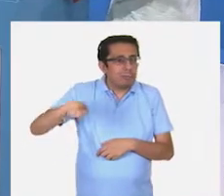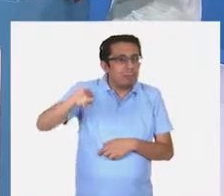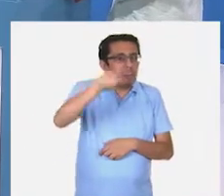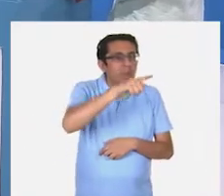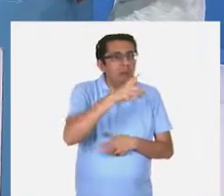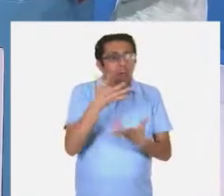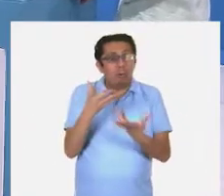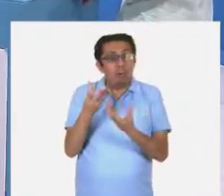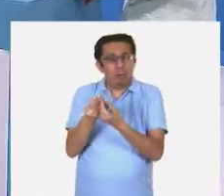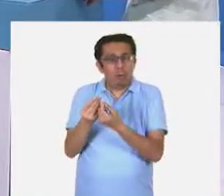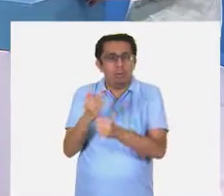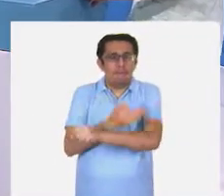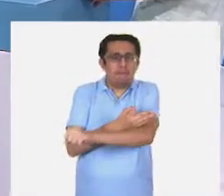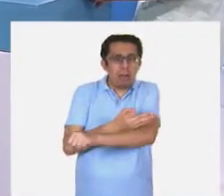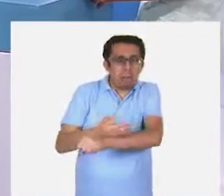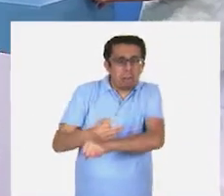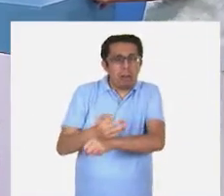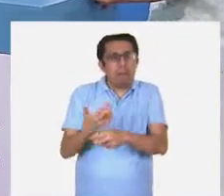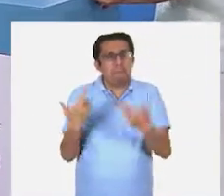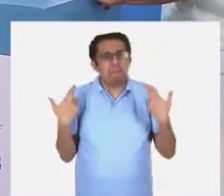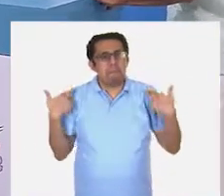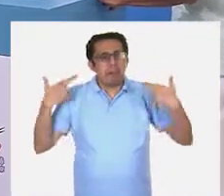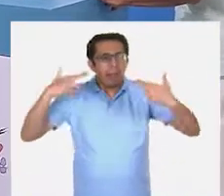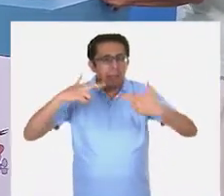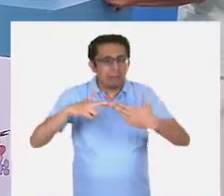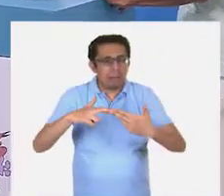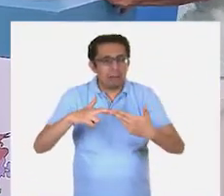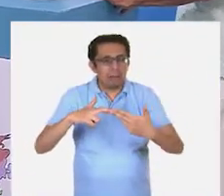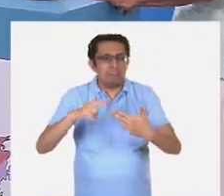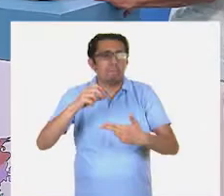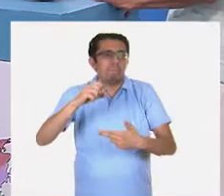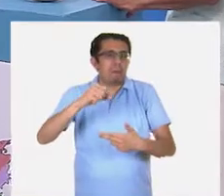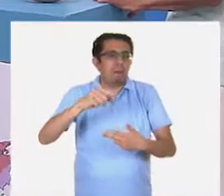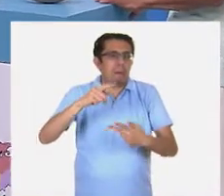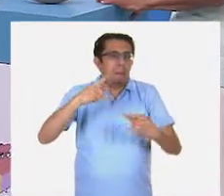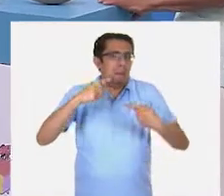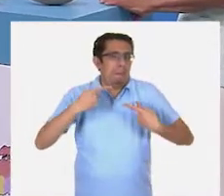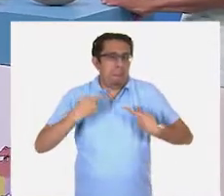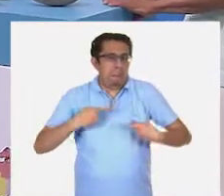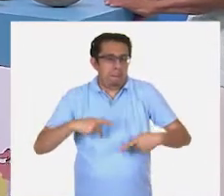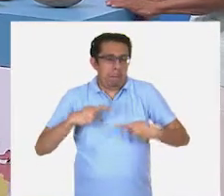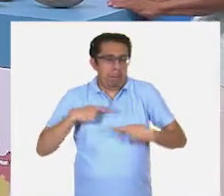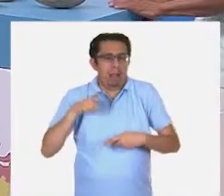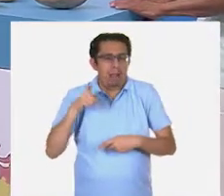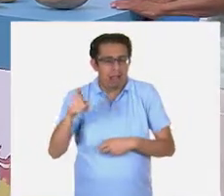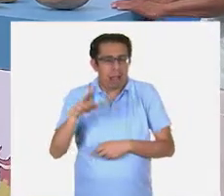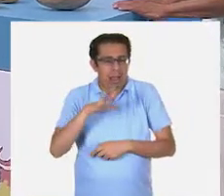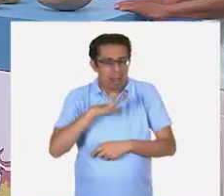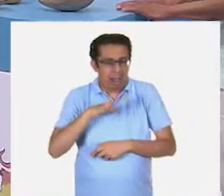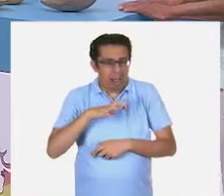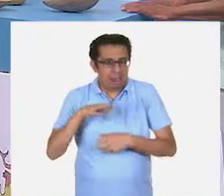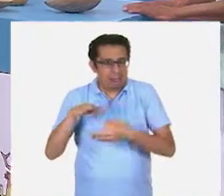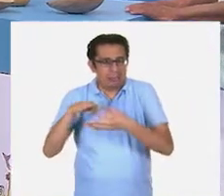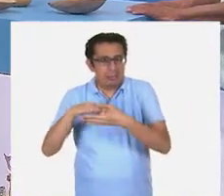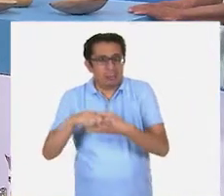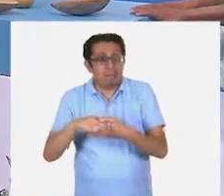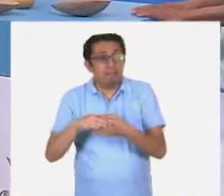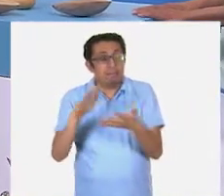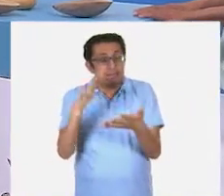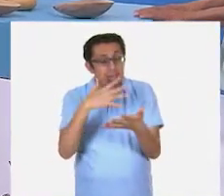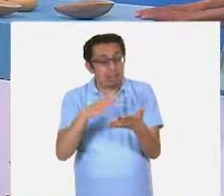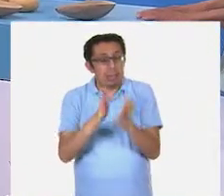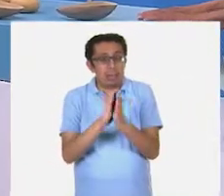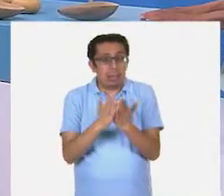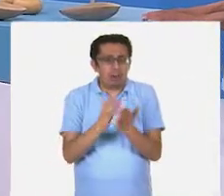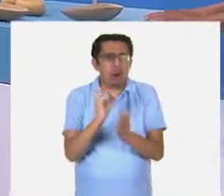sus familiares, con sus maestros o con alguna persona que tengan cercano a ustedes en los libros de textos